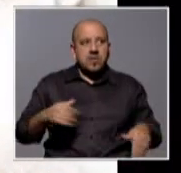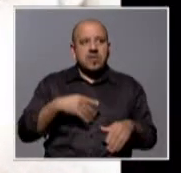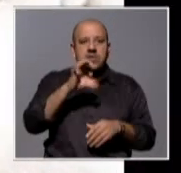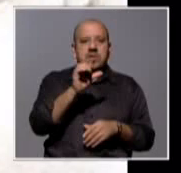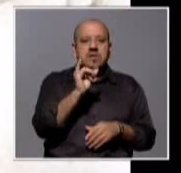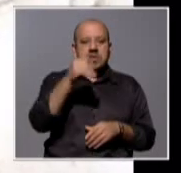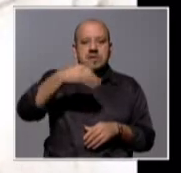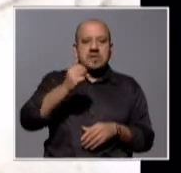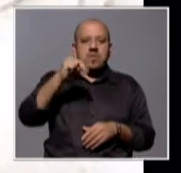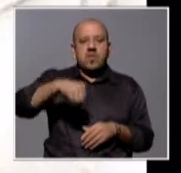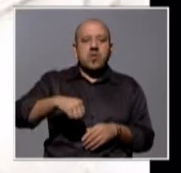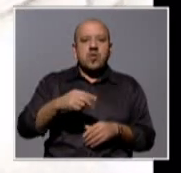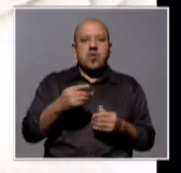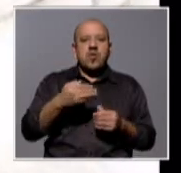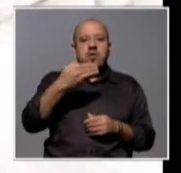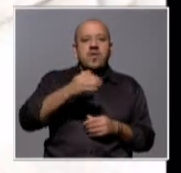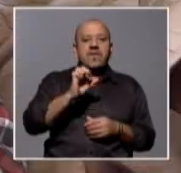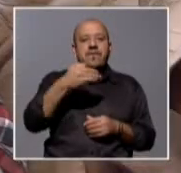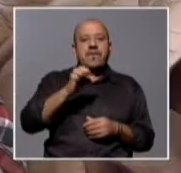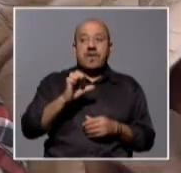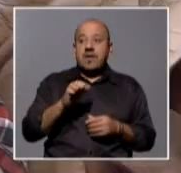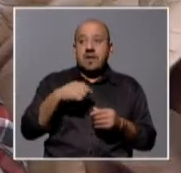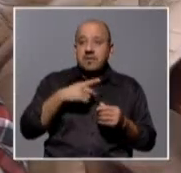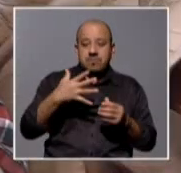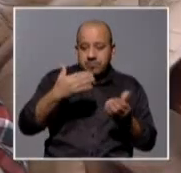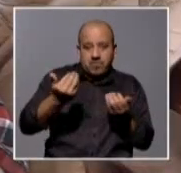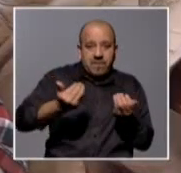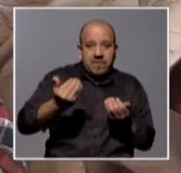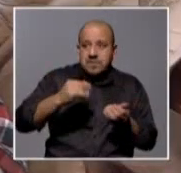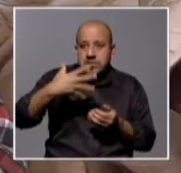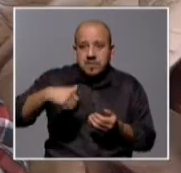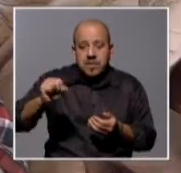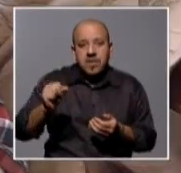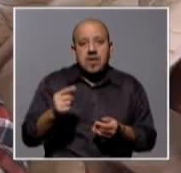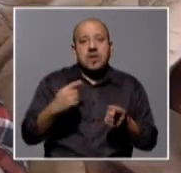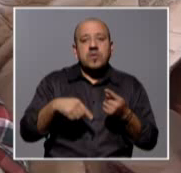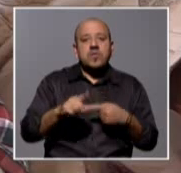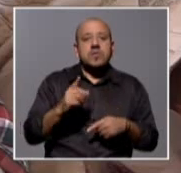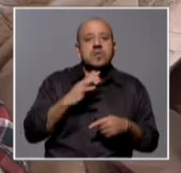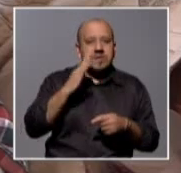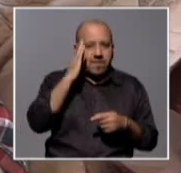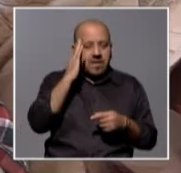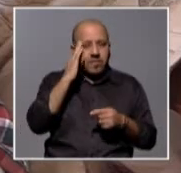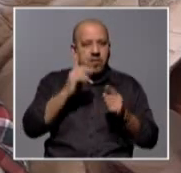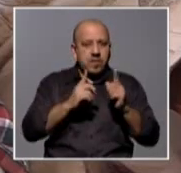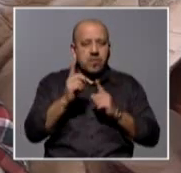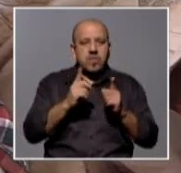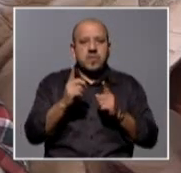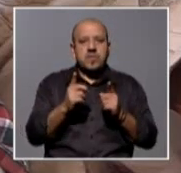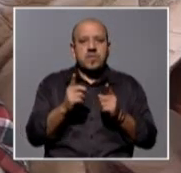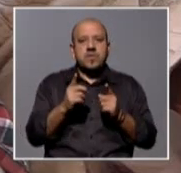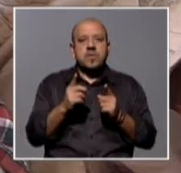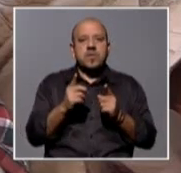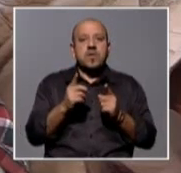con el bebé. Entonces, nosotros, y conociendo otros casos también en